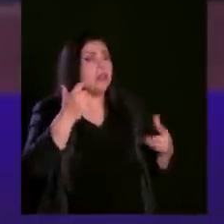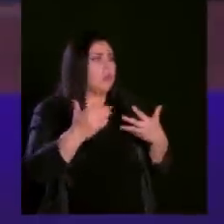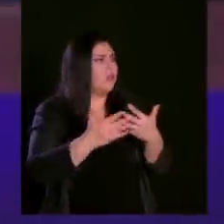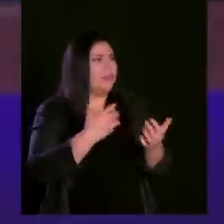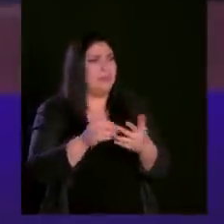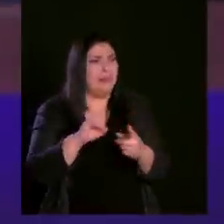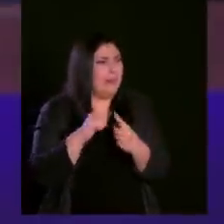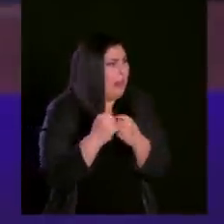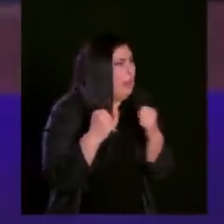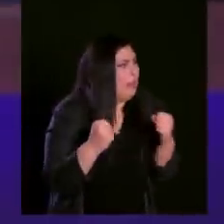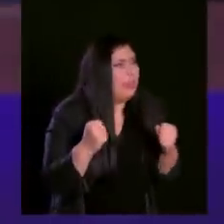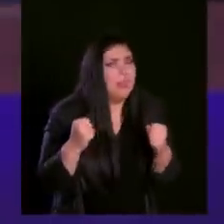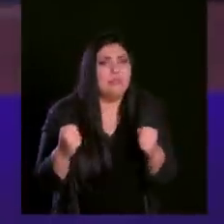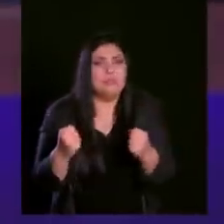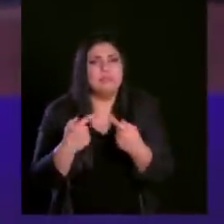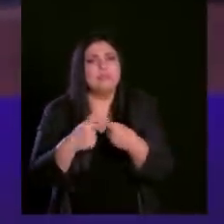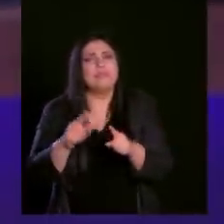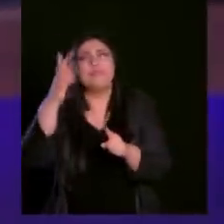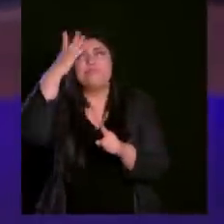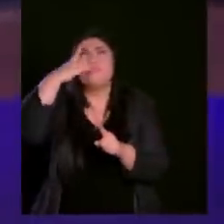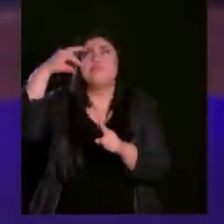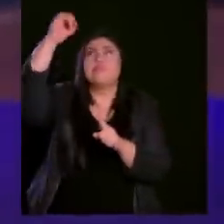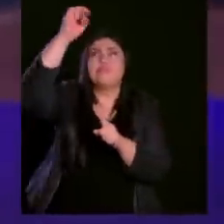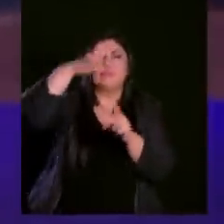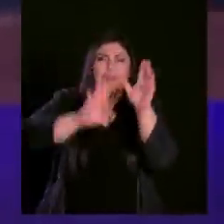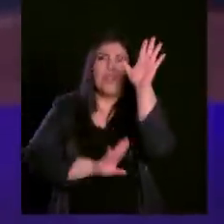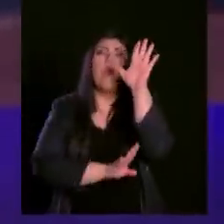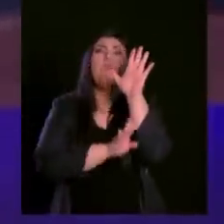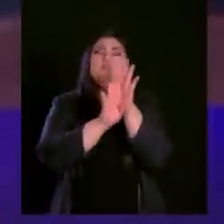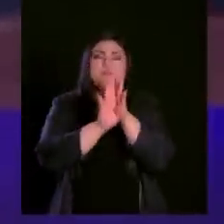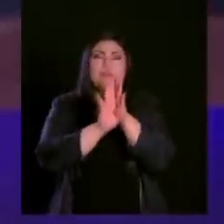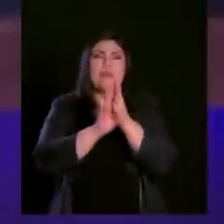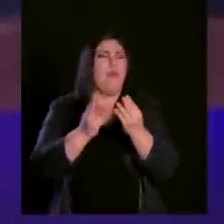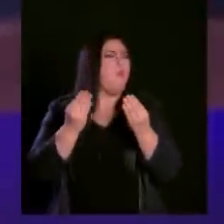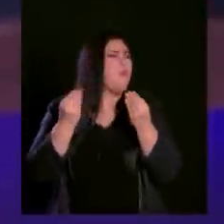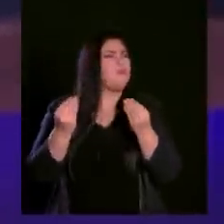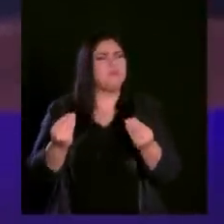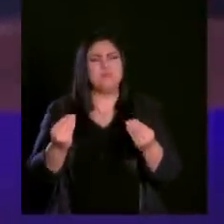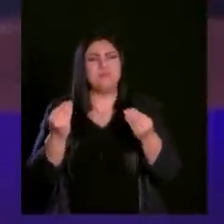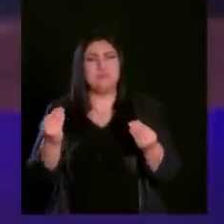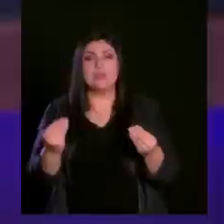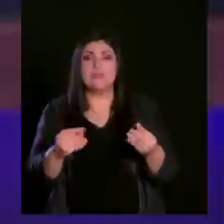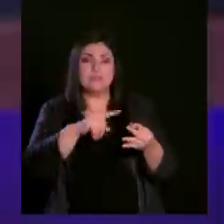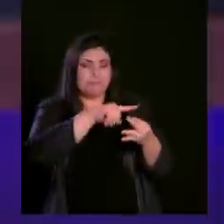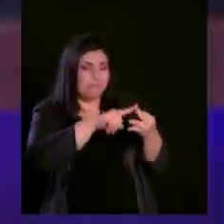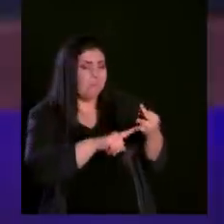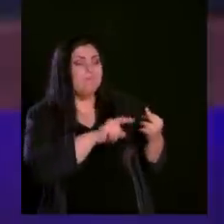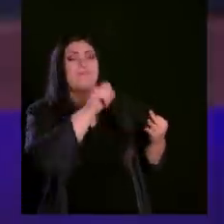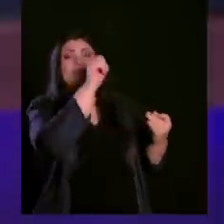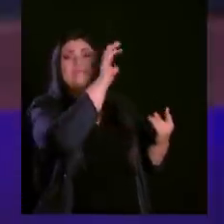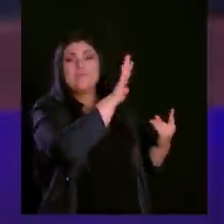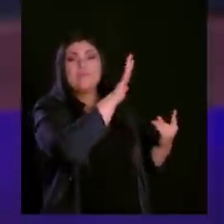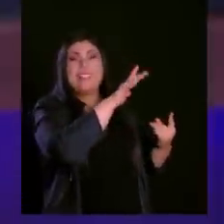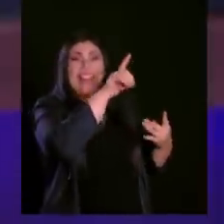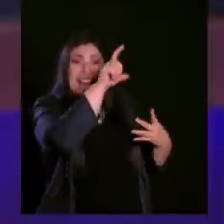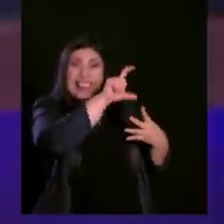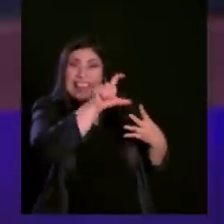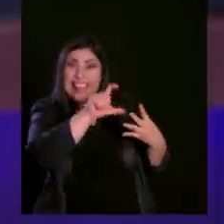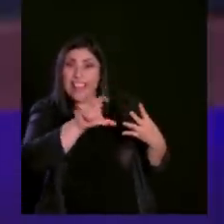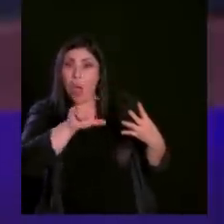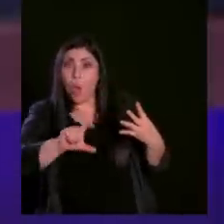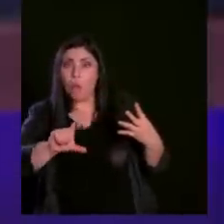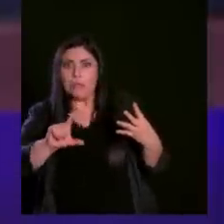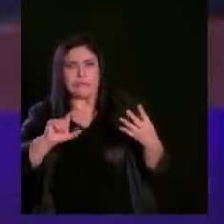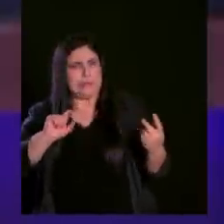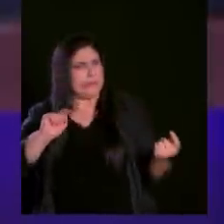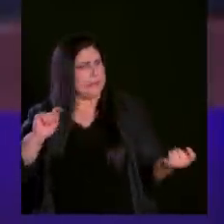en el reino de Dios hay abundancia eso fue lo que pasó en la casa de obededom las cosas cambiaron cuando la